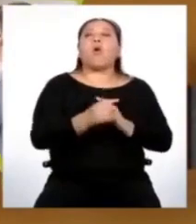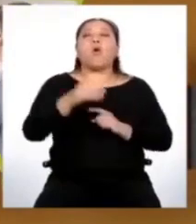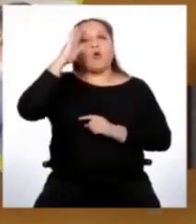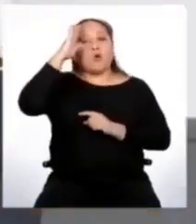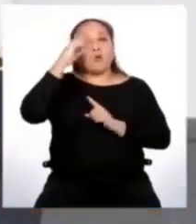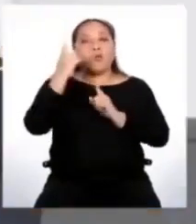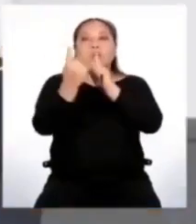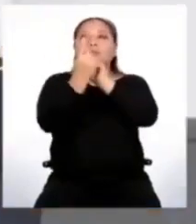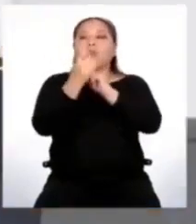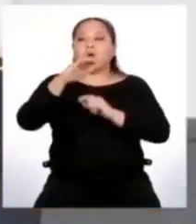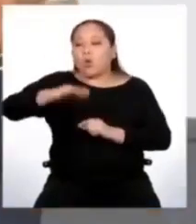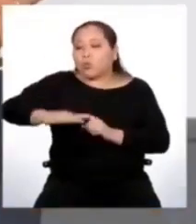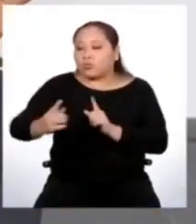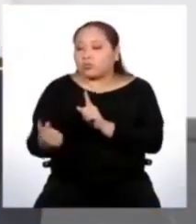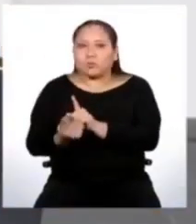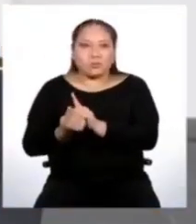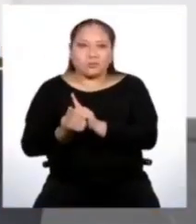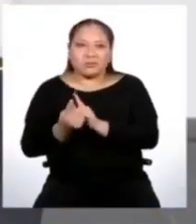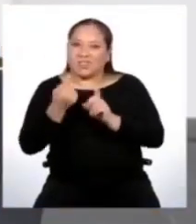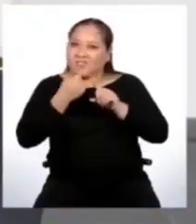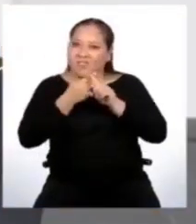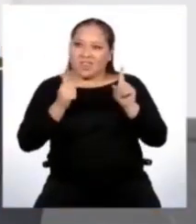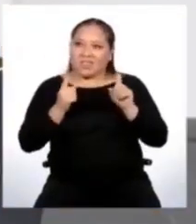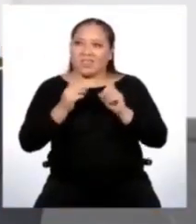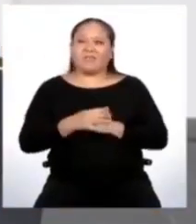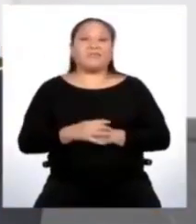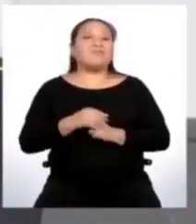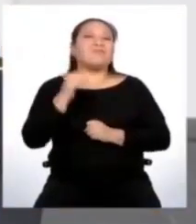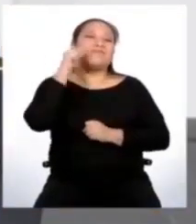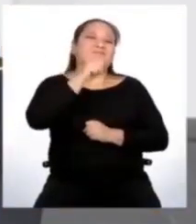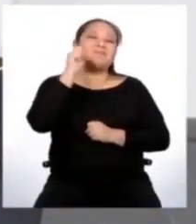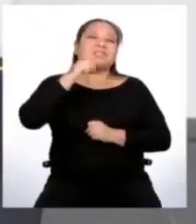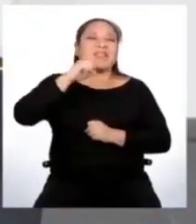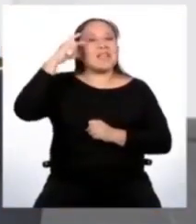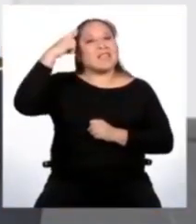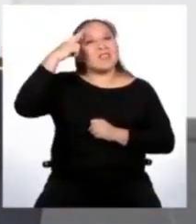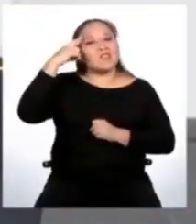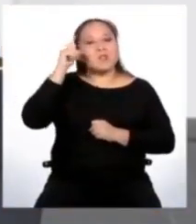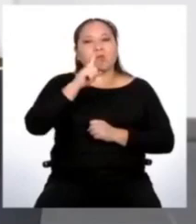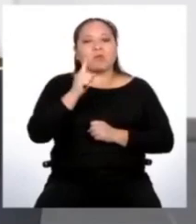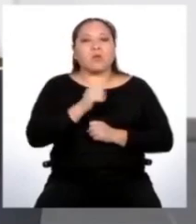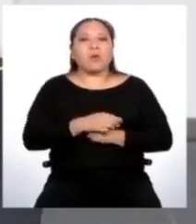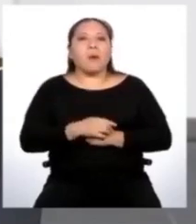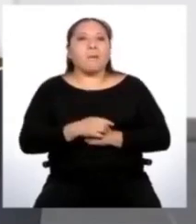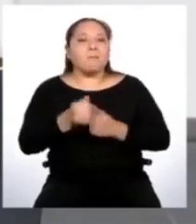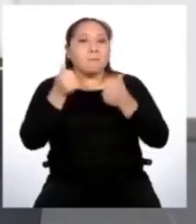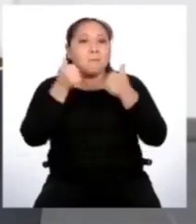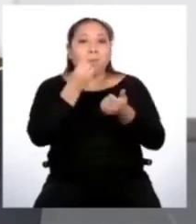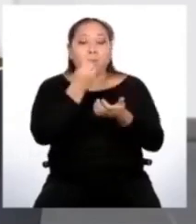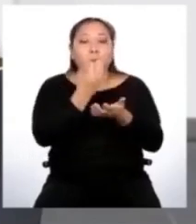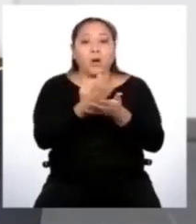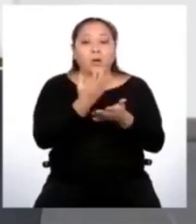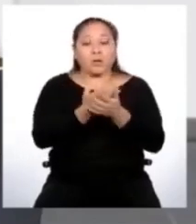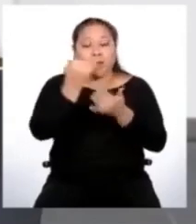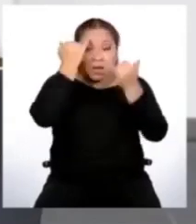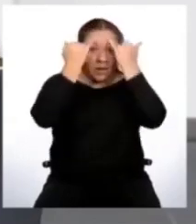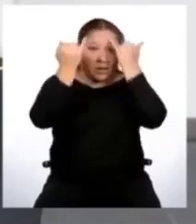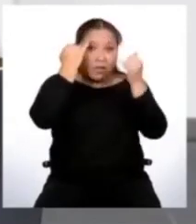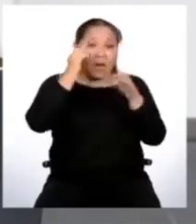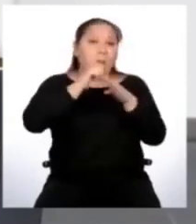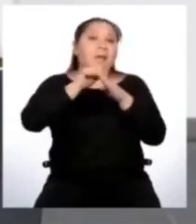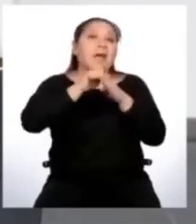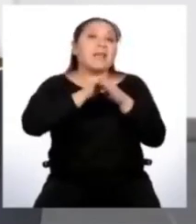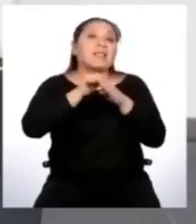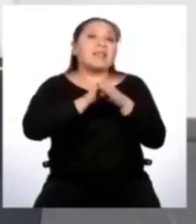niño. Así es. Por eso, no es mala idea que los estudiantes experimenten prácticas sociales diversas. Es